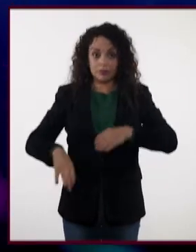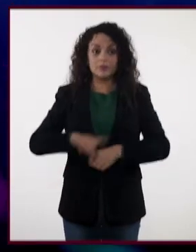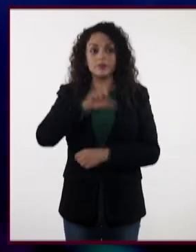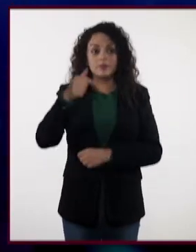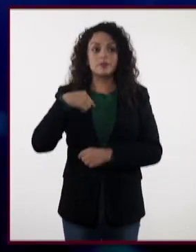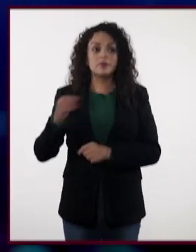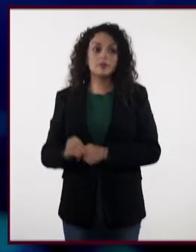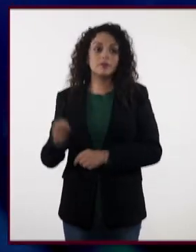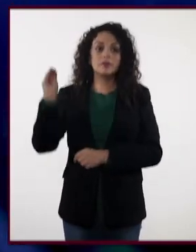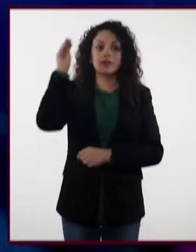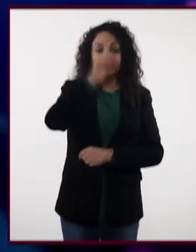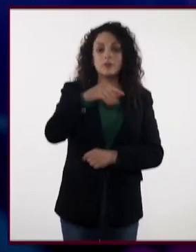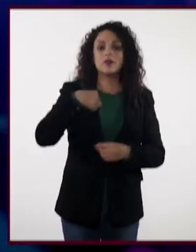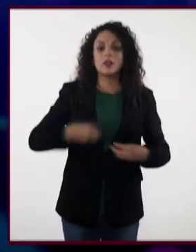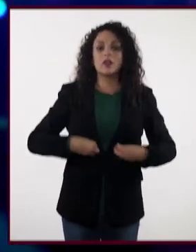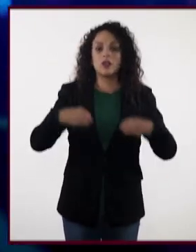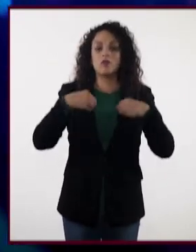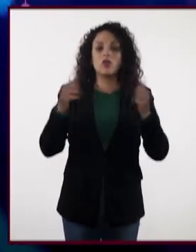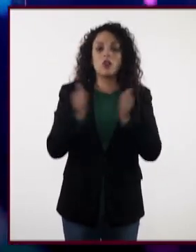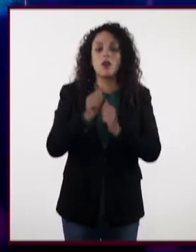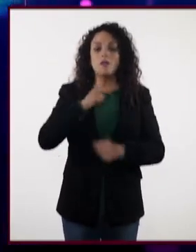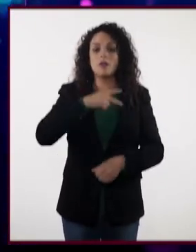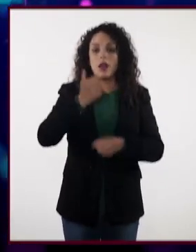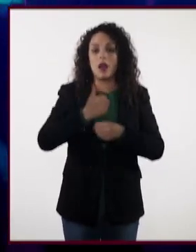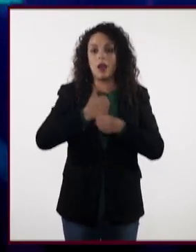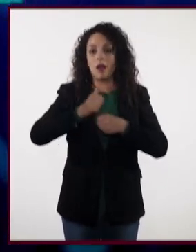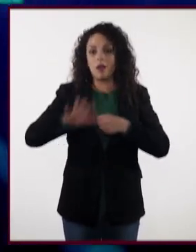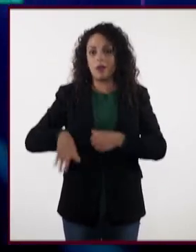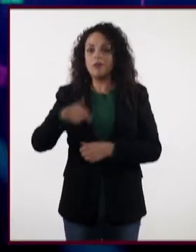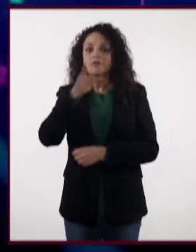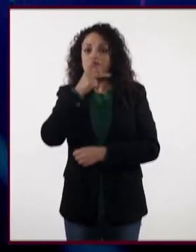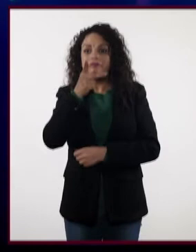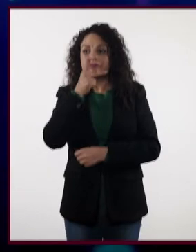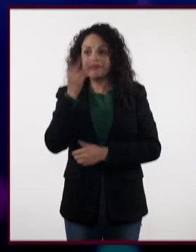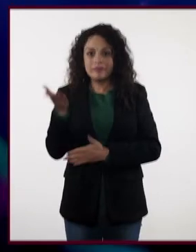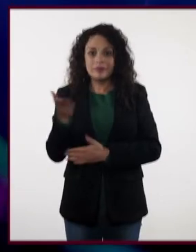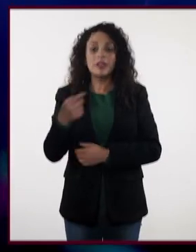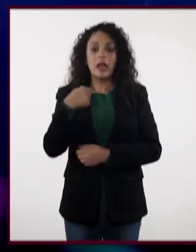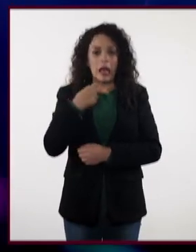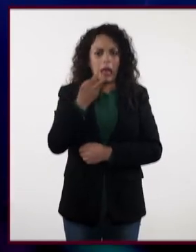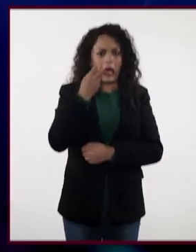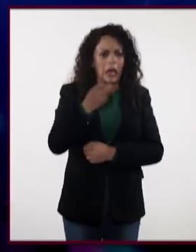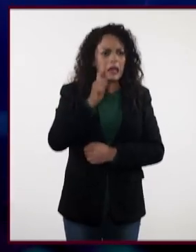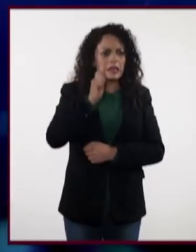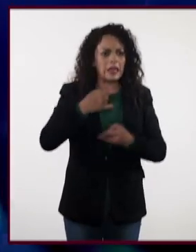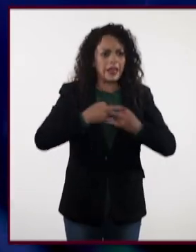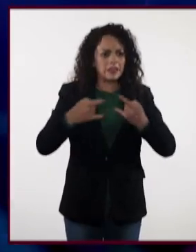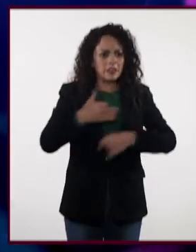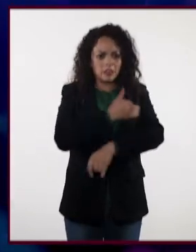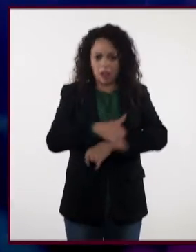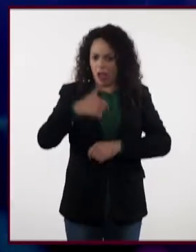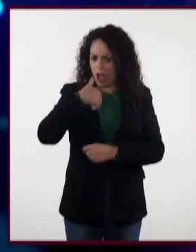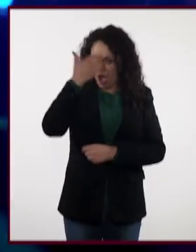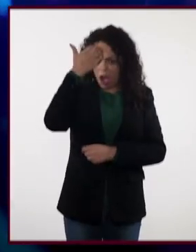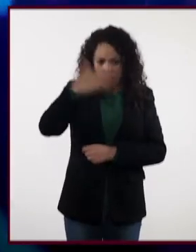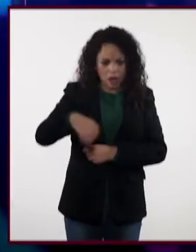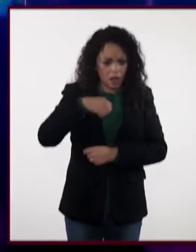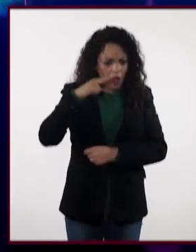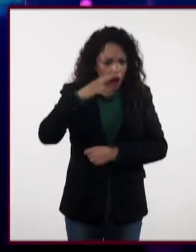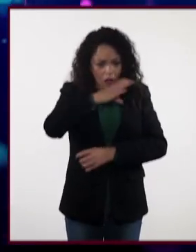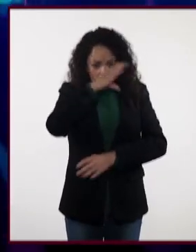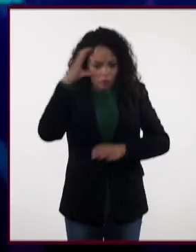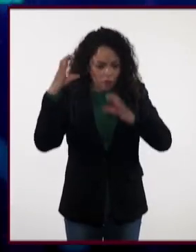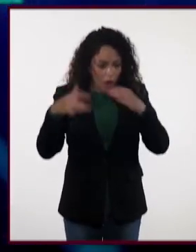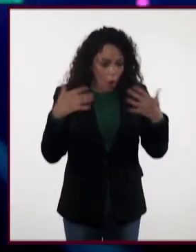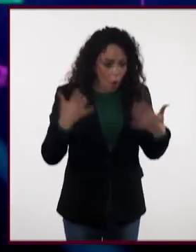voy a vivir a casa de mi abuela paterna y me encuentro todo este archivo que les contaba de fotografías, de historia familiar que yo no conocía. Y al mismo